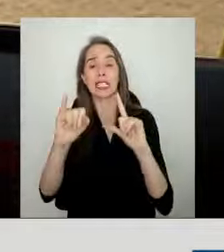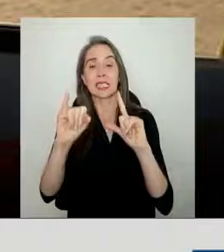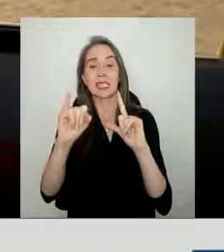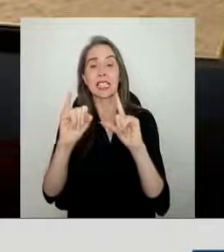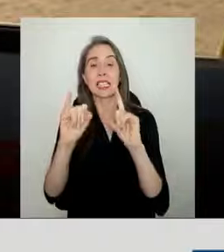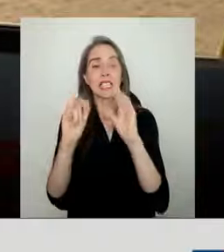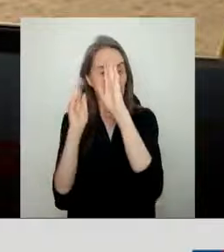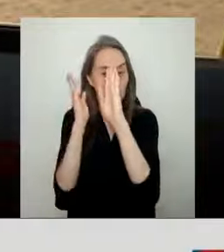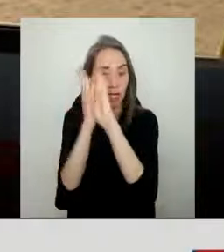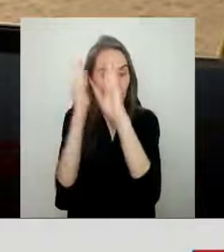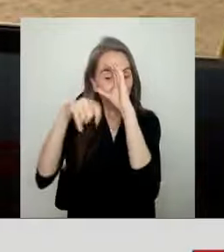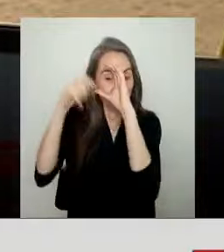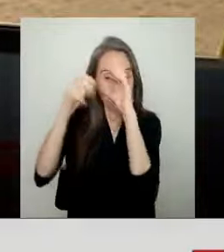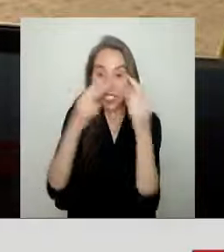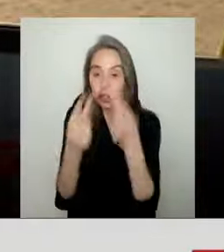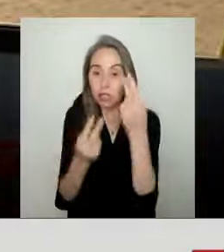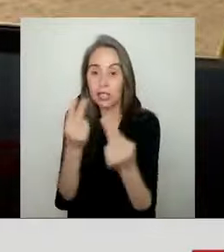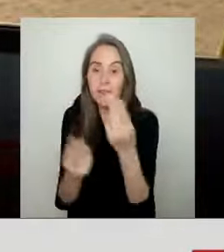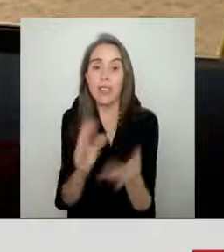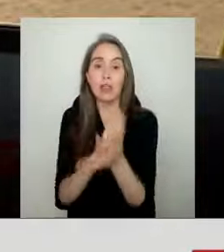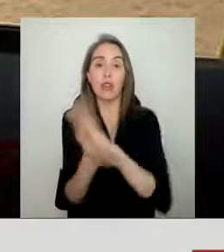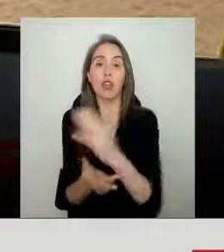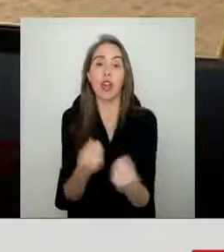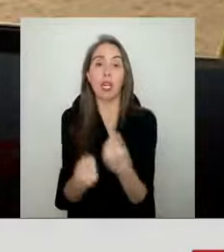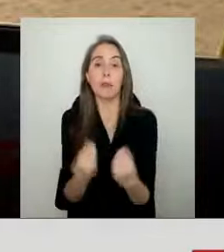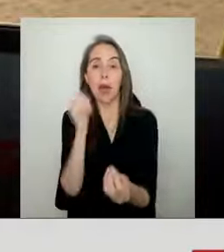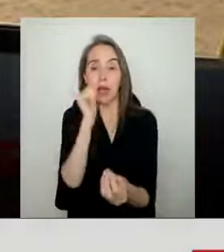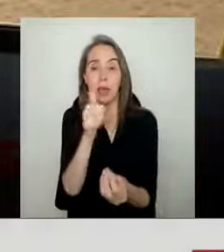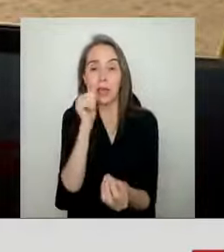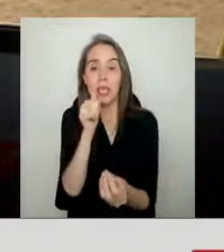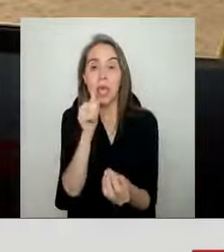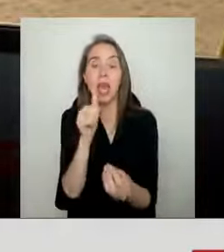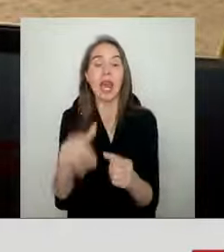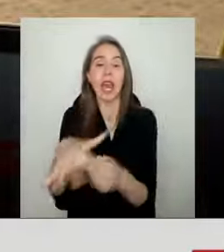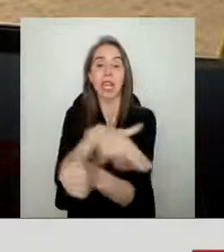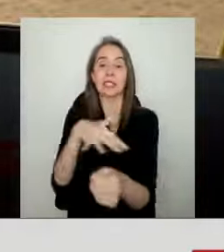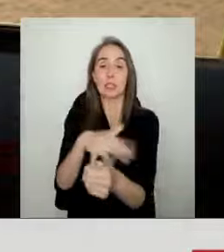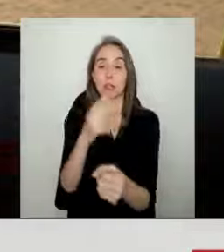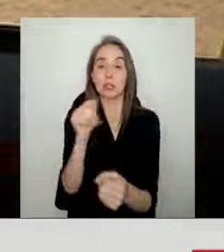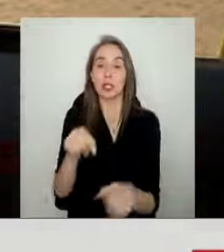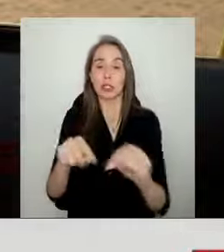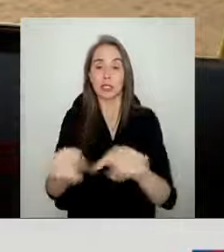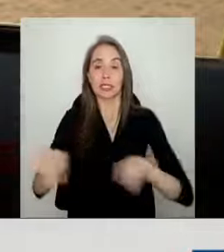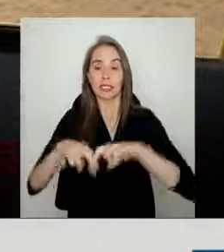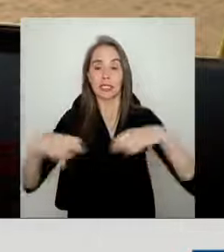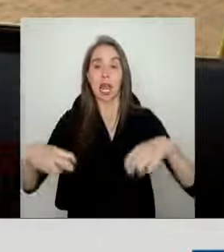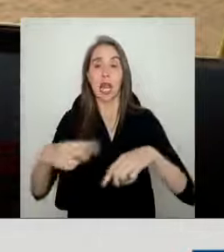manera lo que pasa en el día a día en la coyuntura hoy día esta sala semivacío